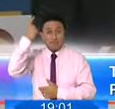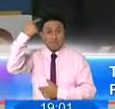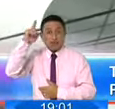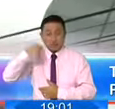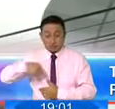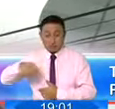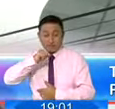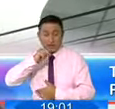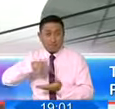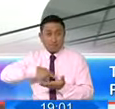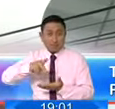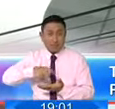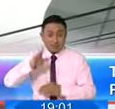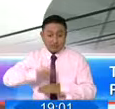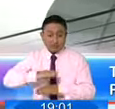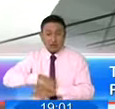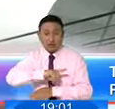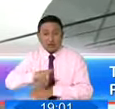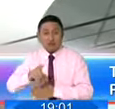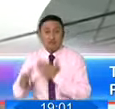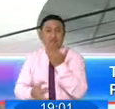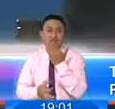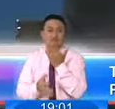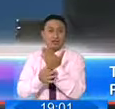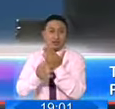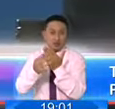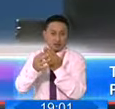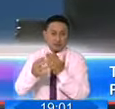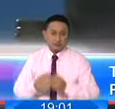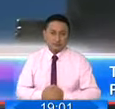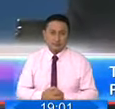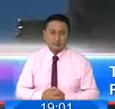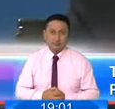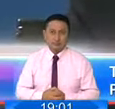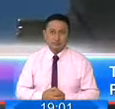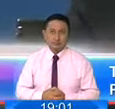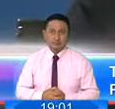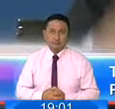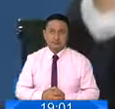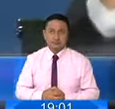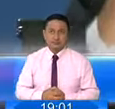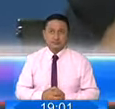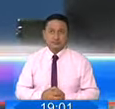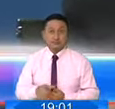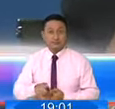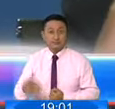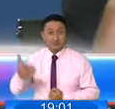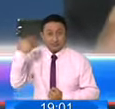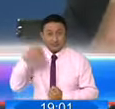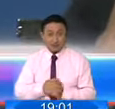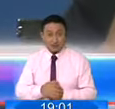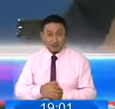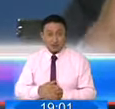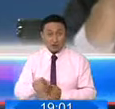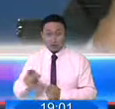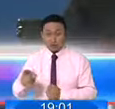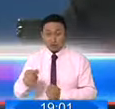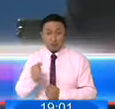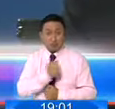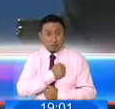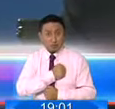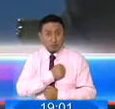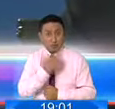que mantendrían por ser accionistas minoritarios. A quienes se les vendió la idea de tener un canal